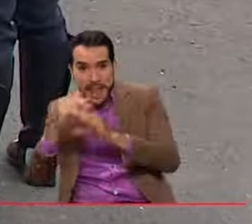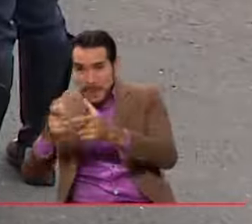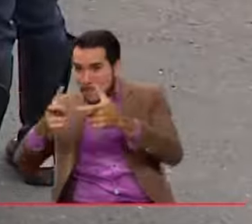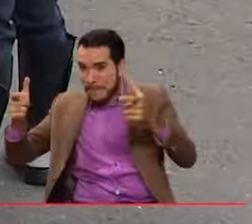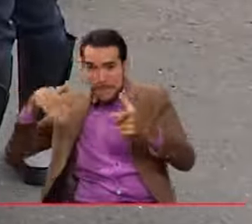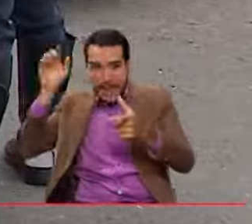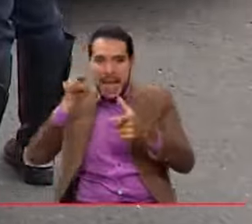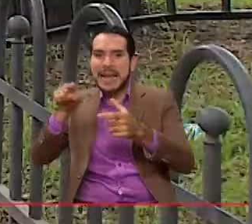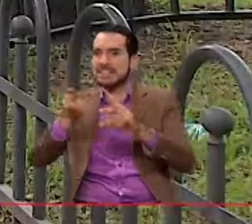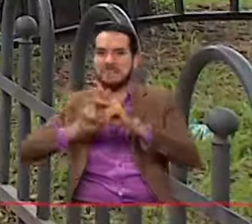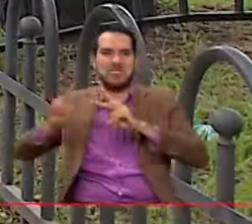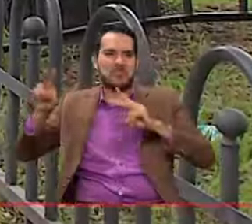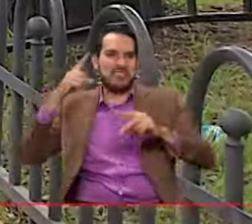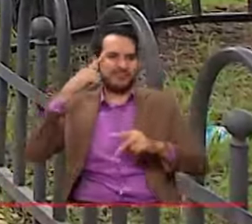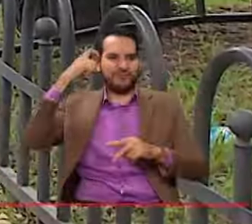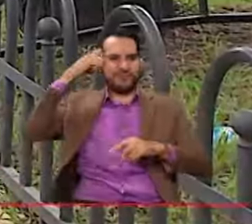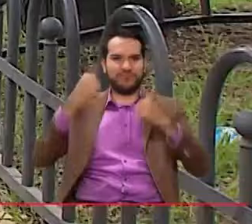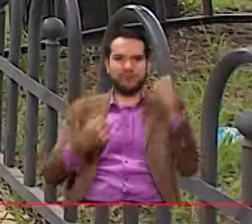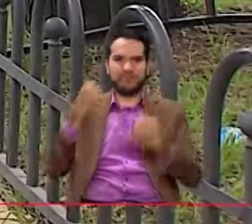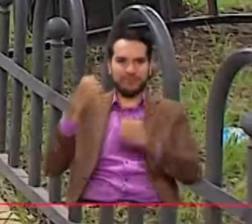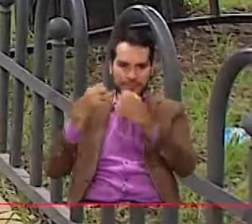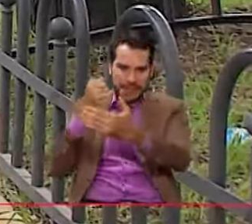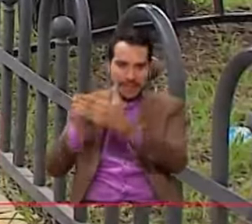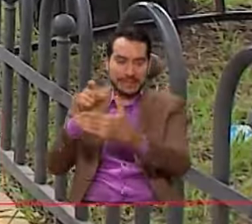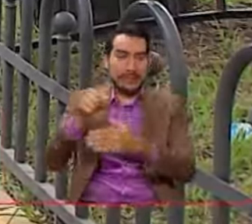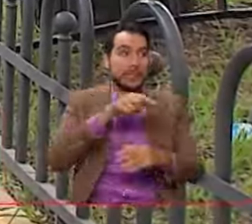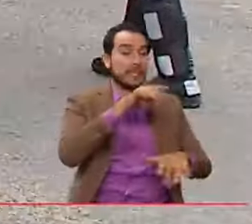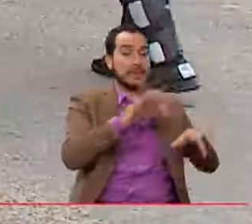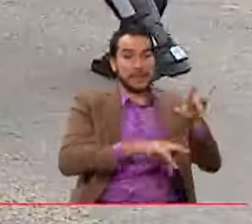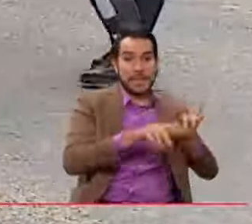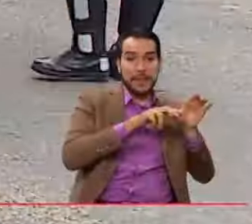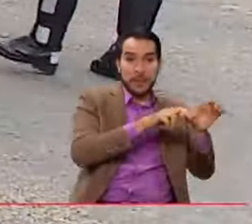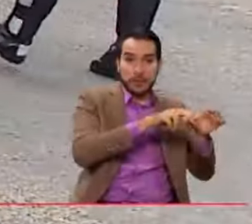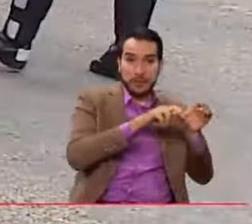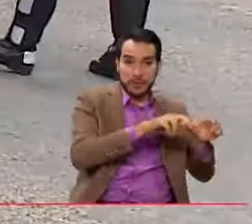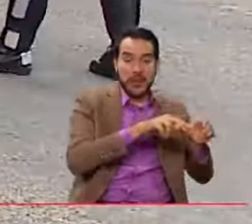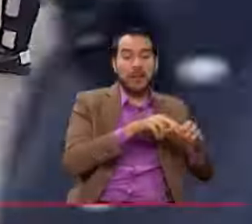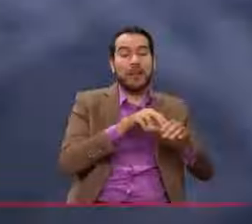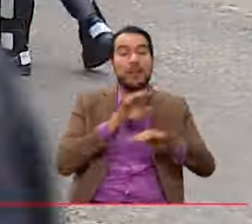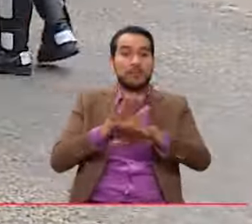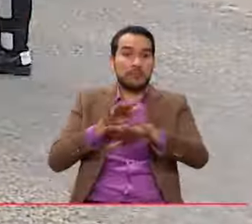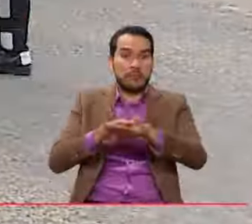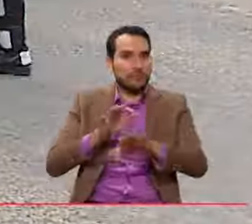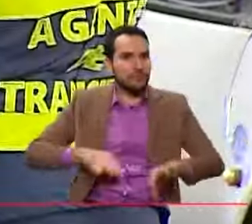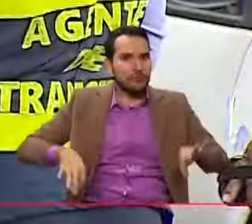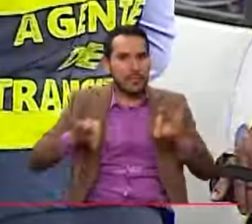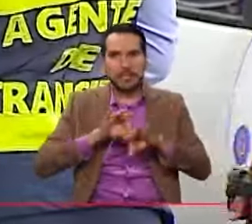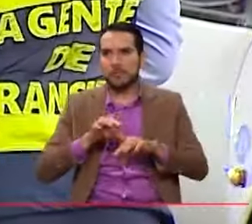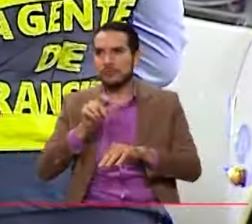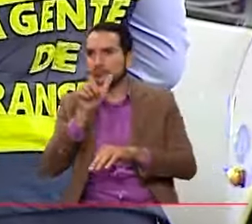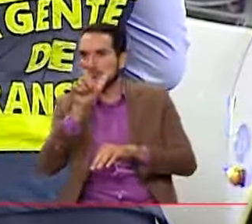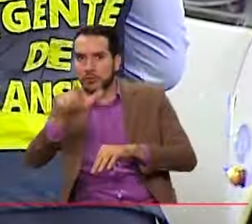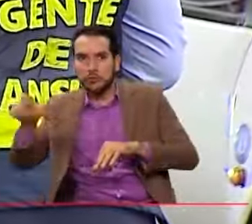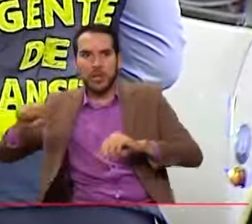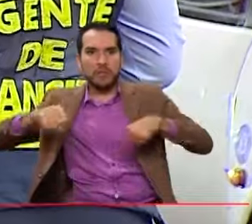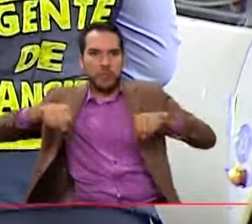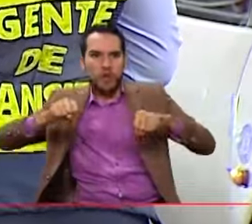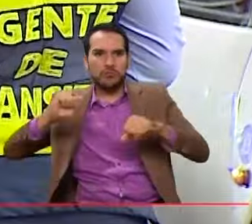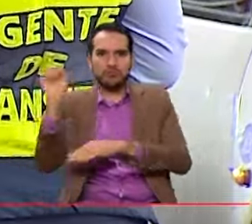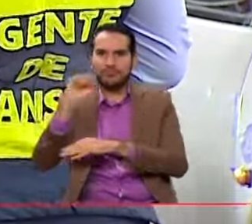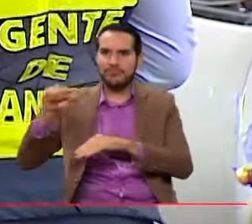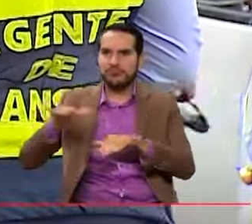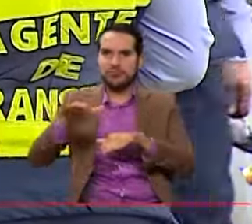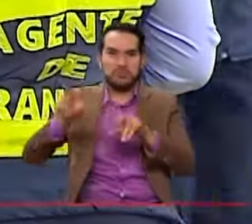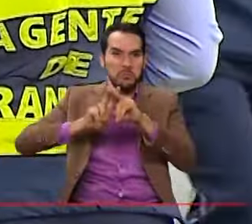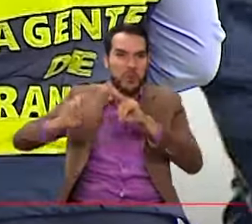la Secretaría de Movilidad indicó que mantendrá los operativos de control para los motociclistas, acompañados de procesos de capacitación y